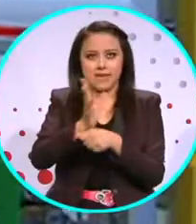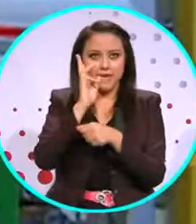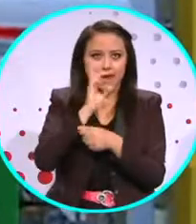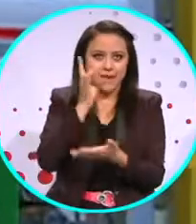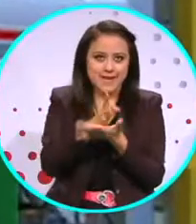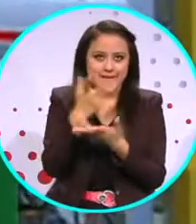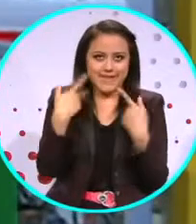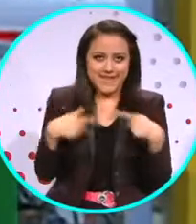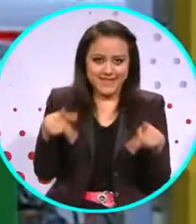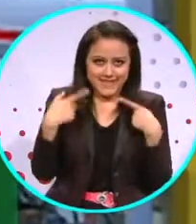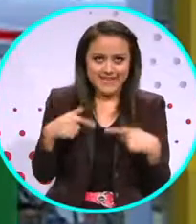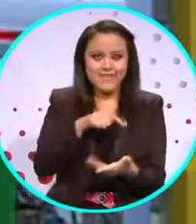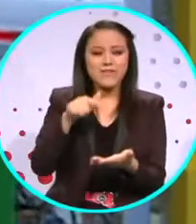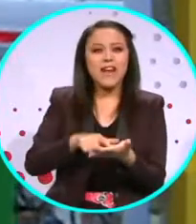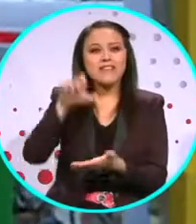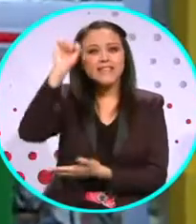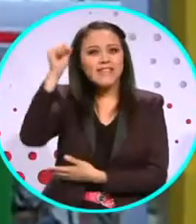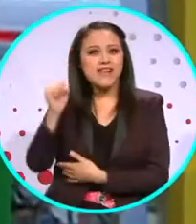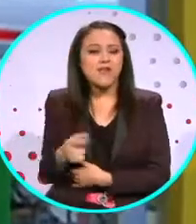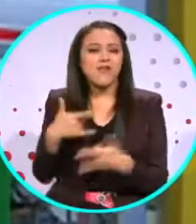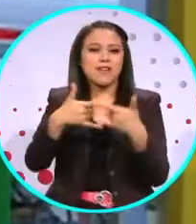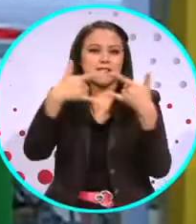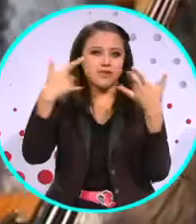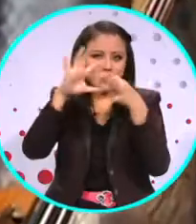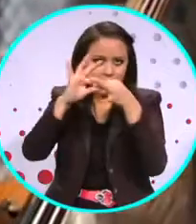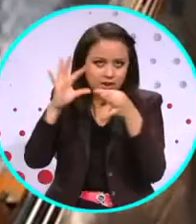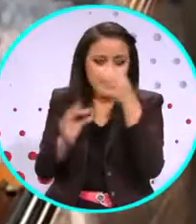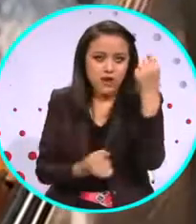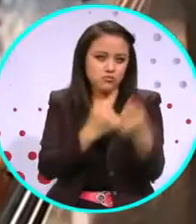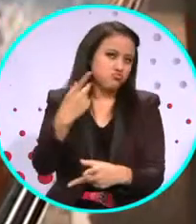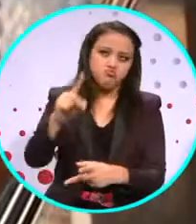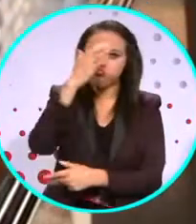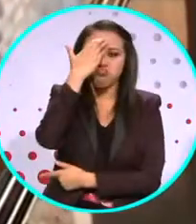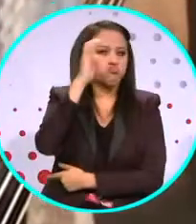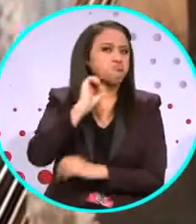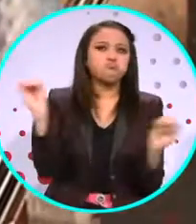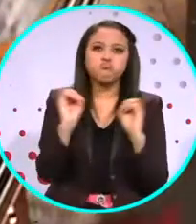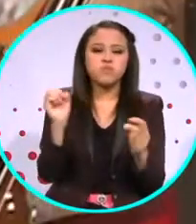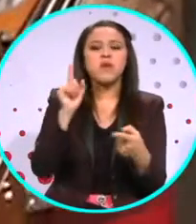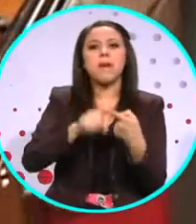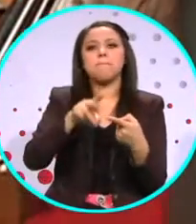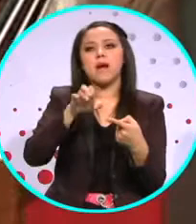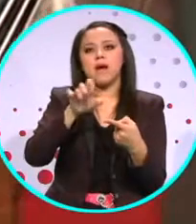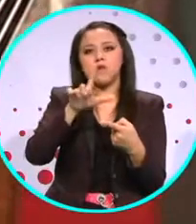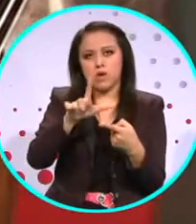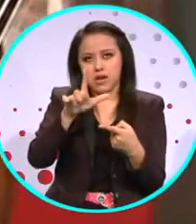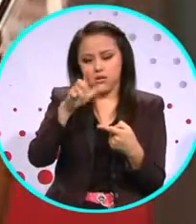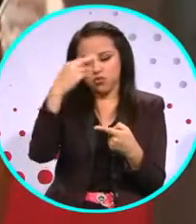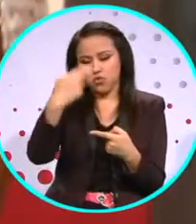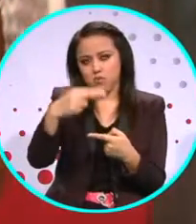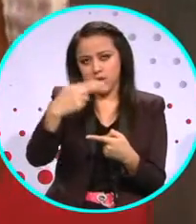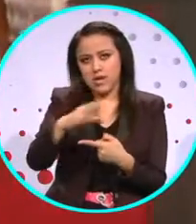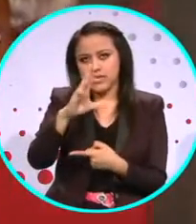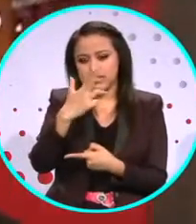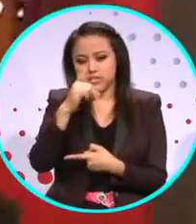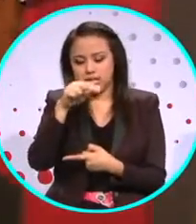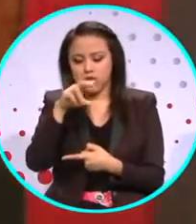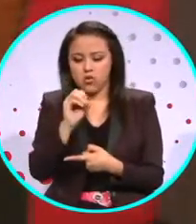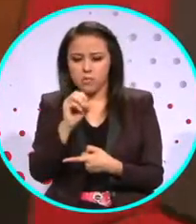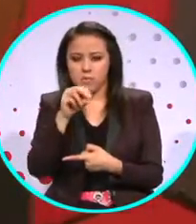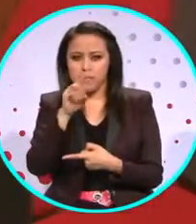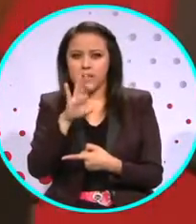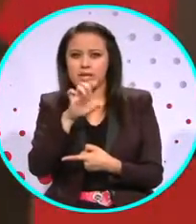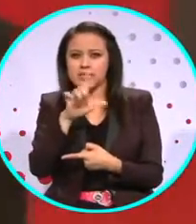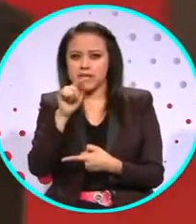En Sinaloa, hay tesoros que guardan historias que pocos conocen del artista. Manuel Delgado Salas, mejor conocido como el Chino Billetero, guarda